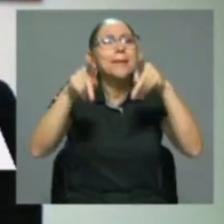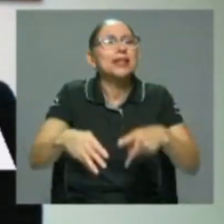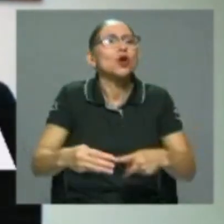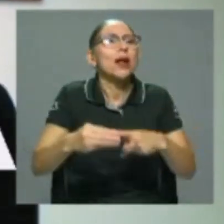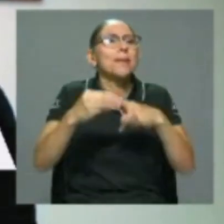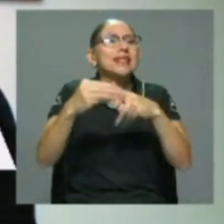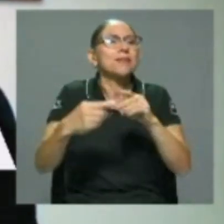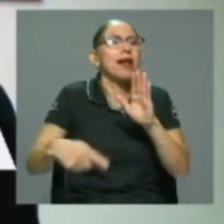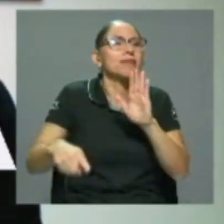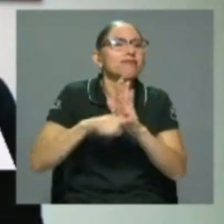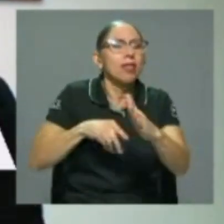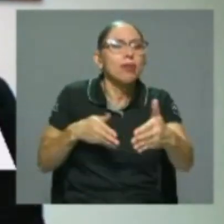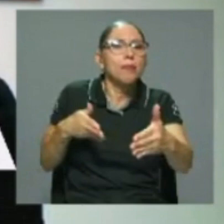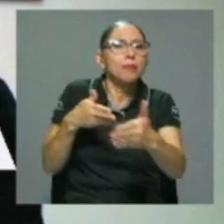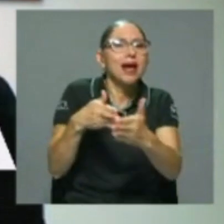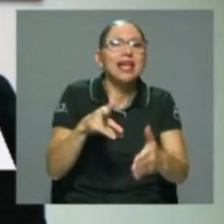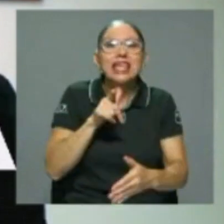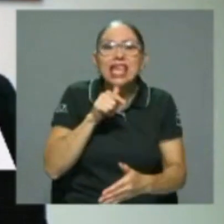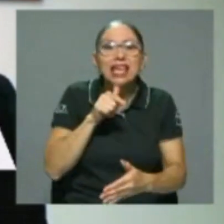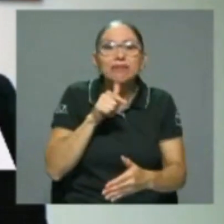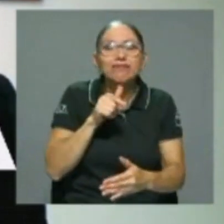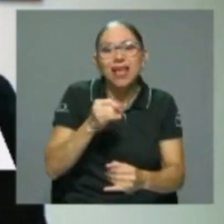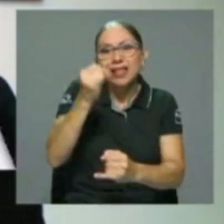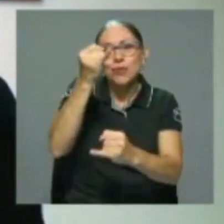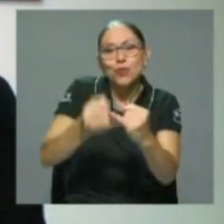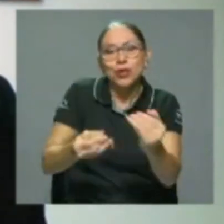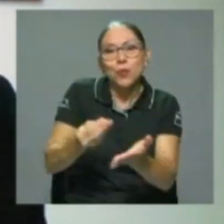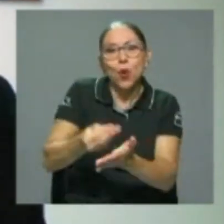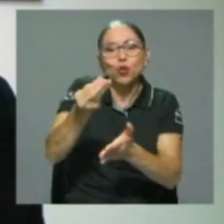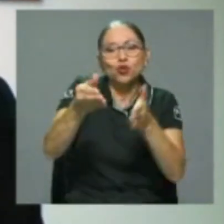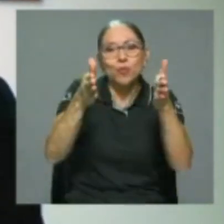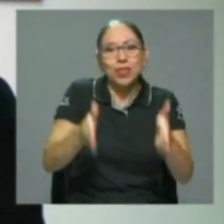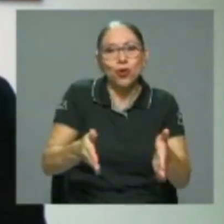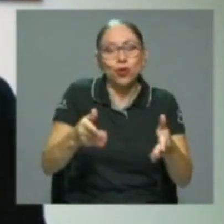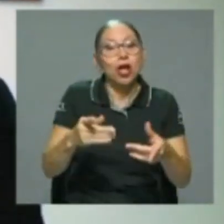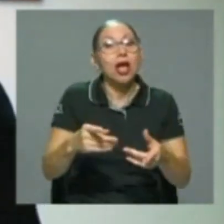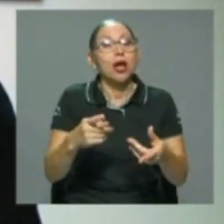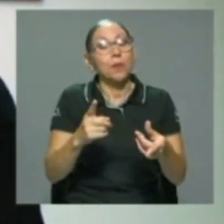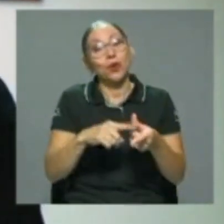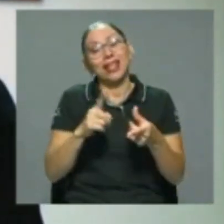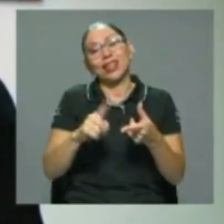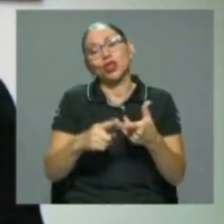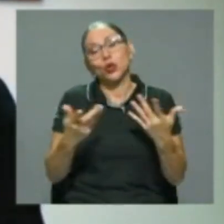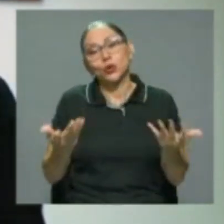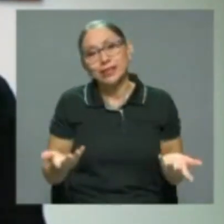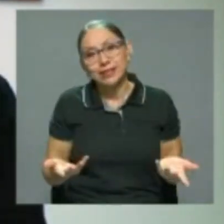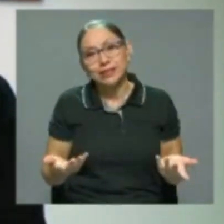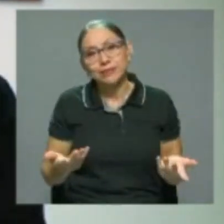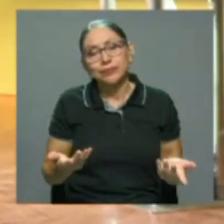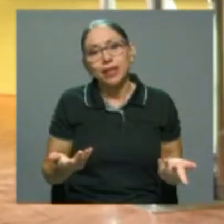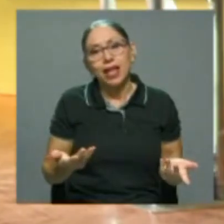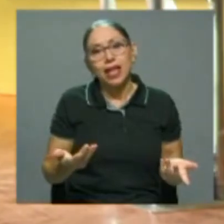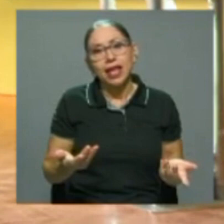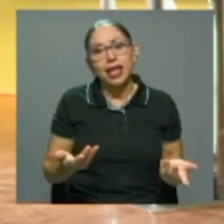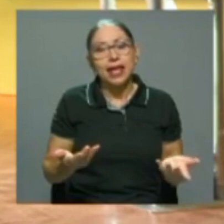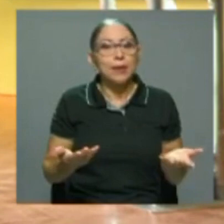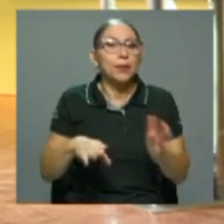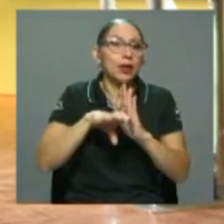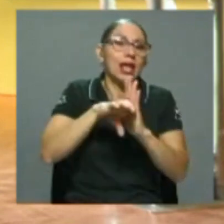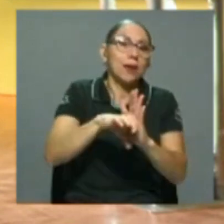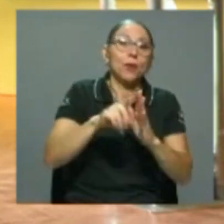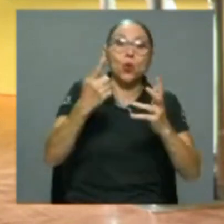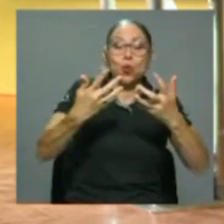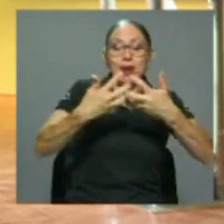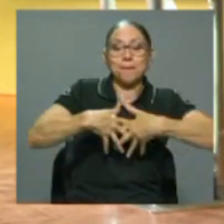consumidor, porque entonces el equilibrio que buscará un operador